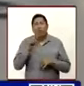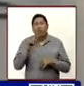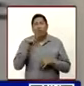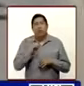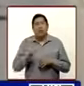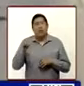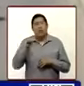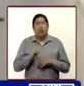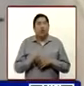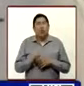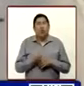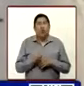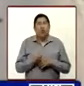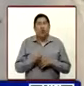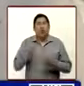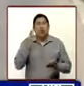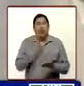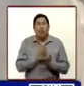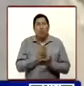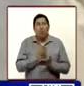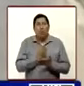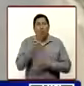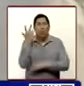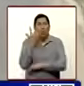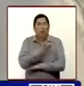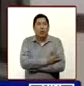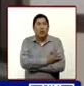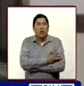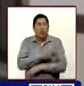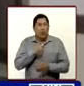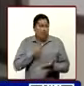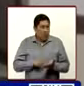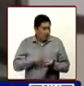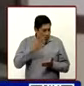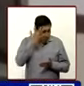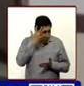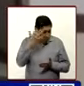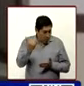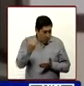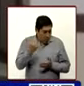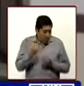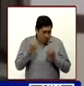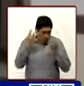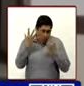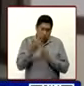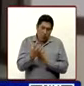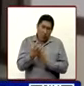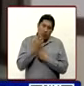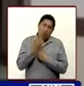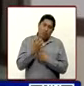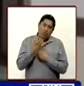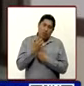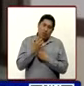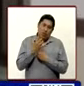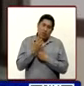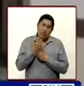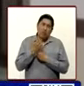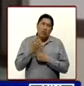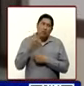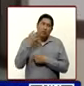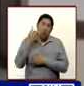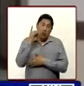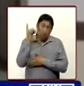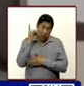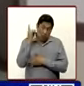de del paro de 72 horas, y esto se debe a que hay mucha presión por autoridades, tanto